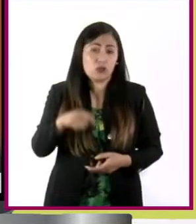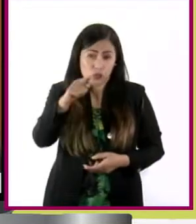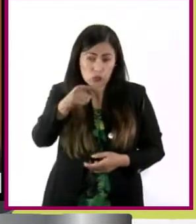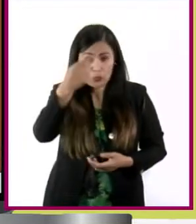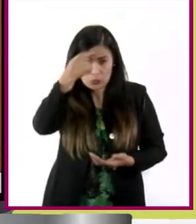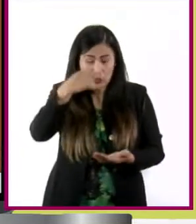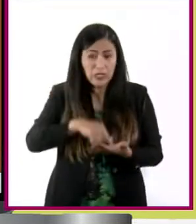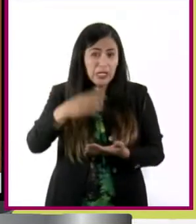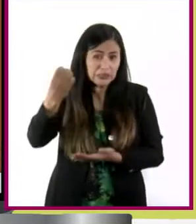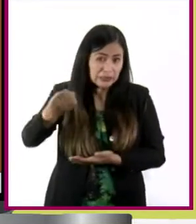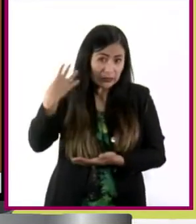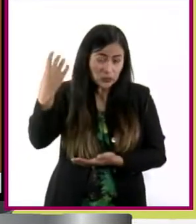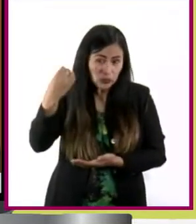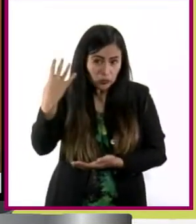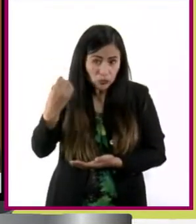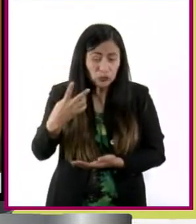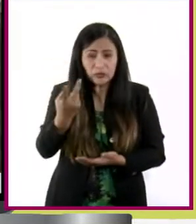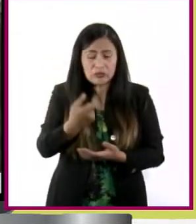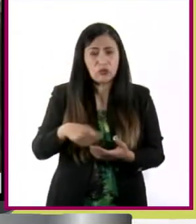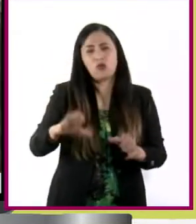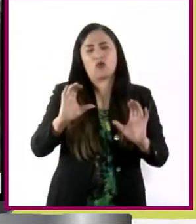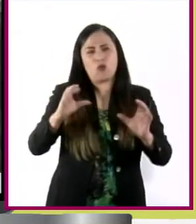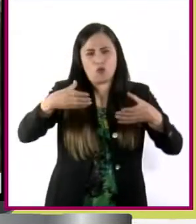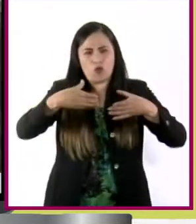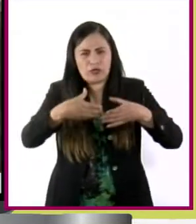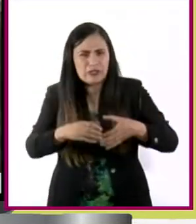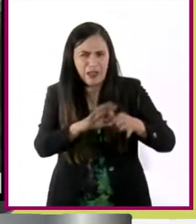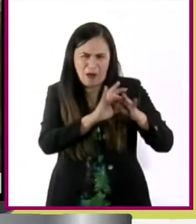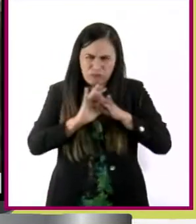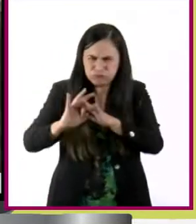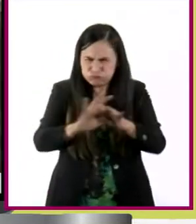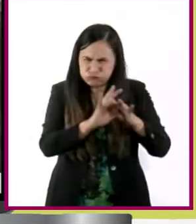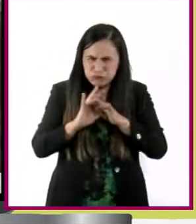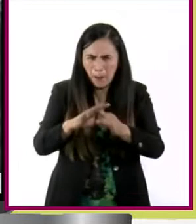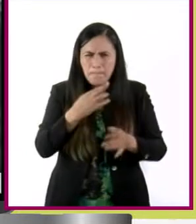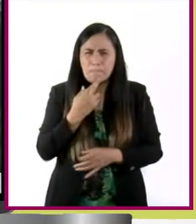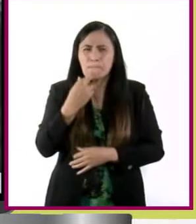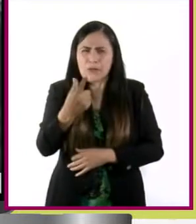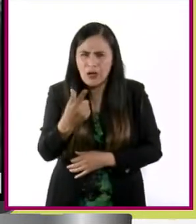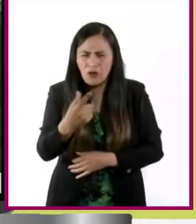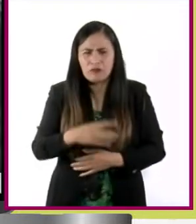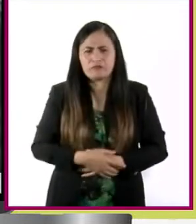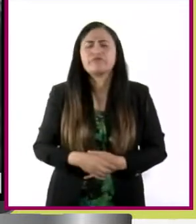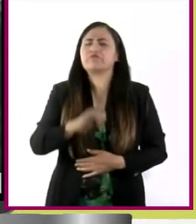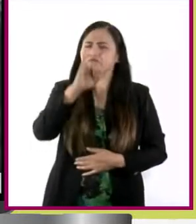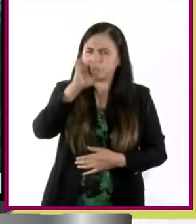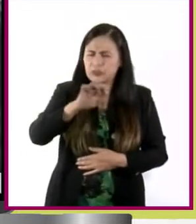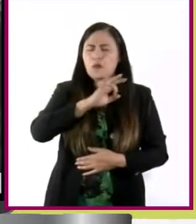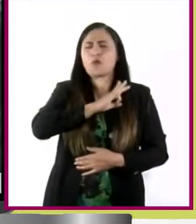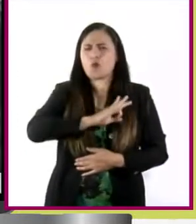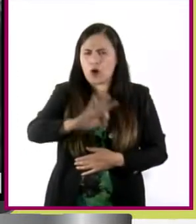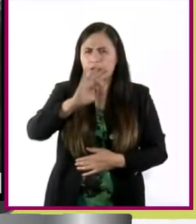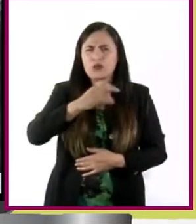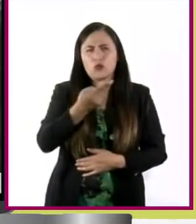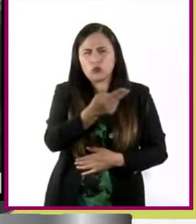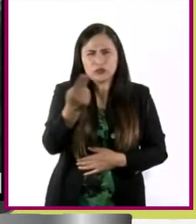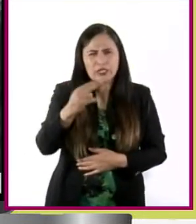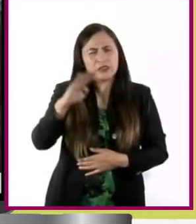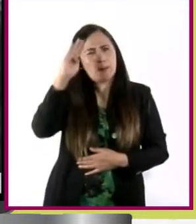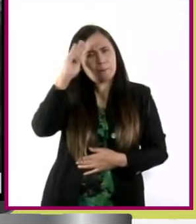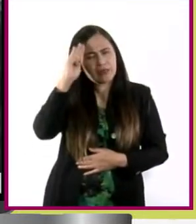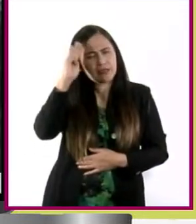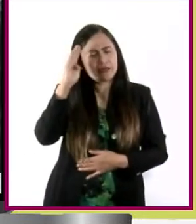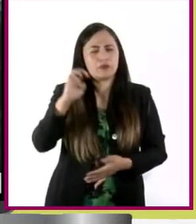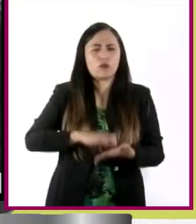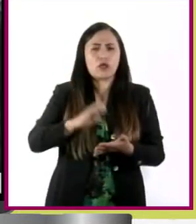contribuir a fortalecer el tejido social de una comunidad? No solo podrían, sino que lo han hecho históricamente. Piensen ustedes, por ejemplo, en todas las